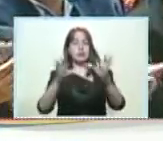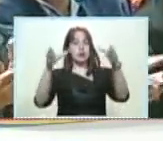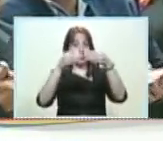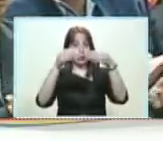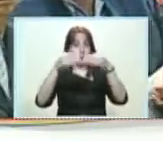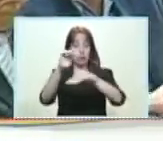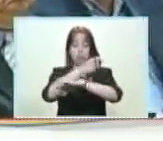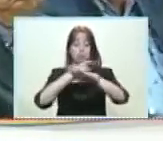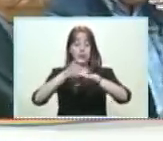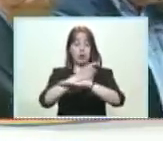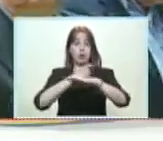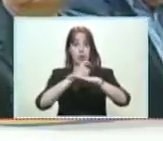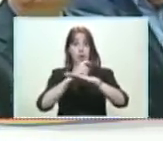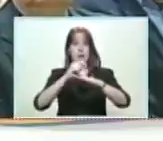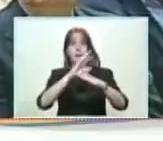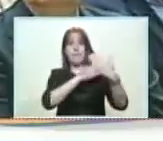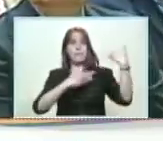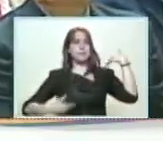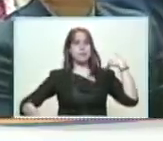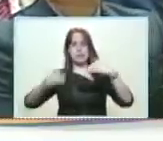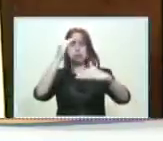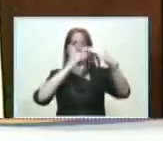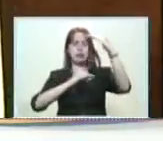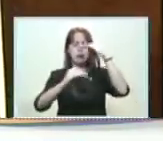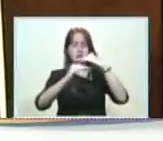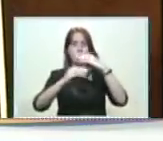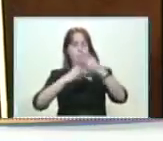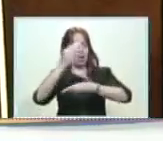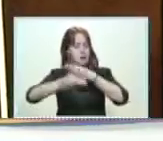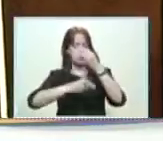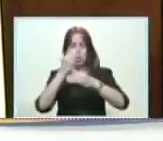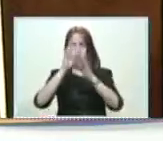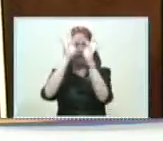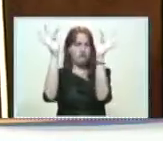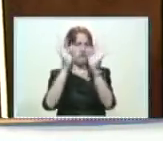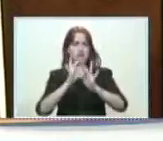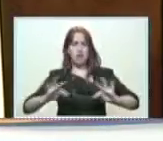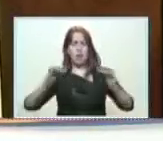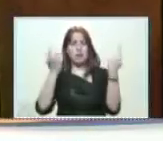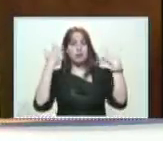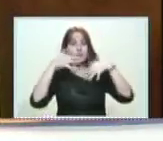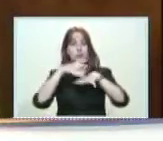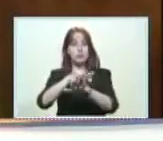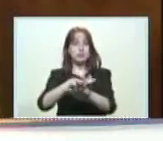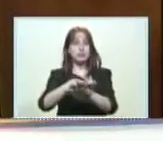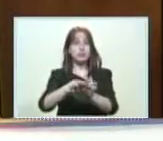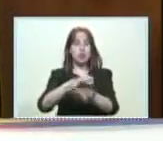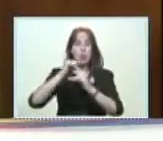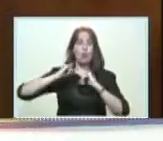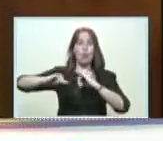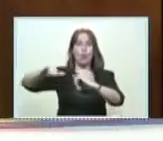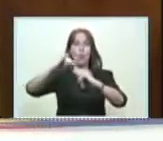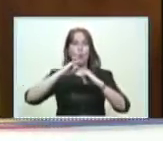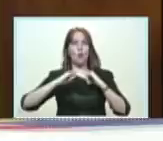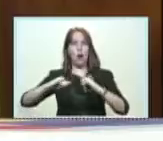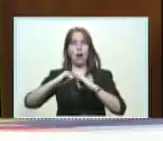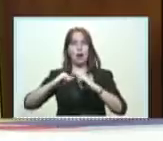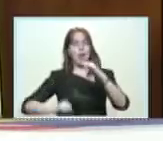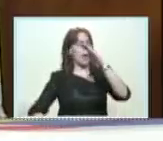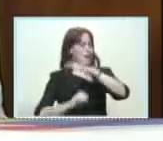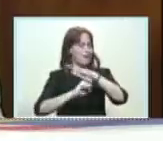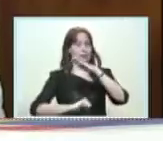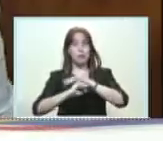de gobierno, de sus vicepresidentes, hacedores de un modelo de inclusión, de igualdad y de